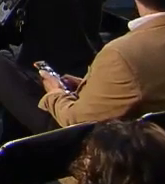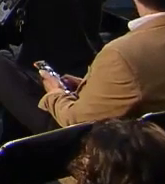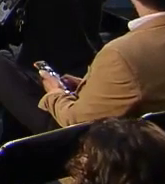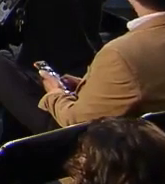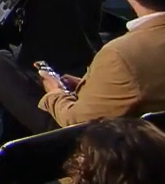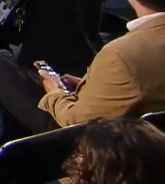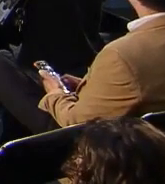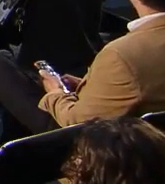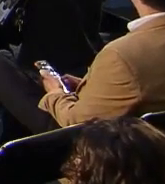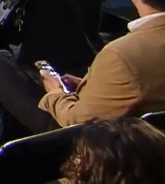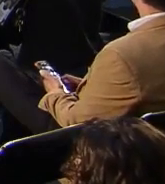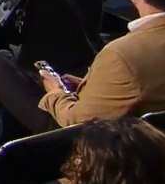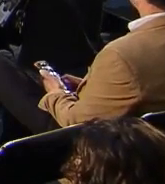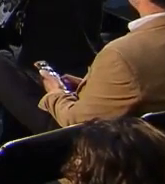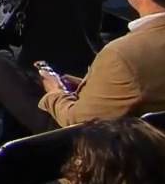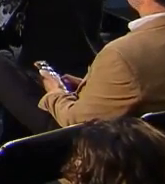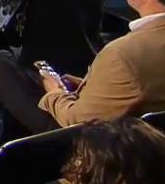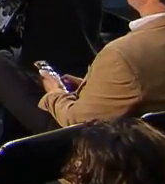estábamos terminando